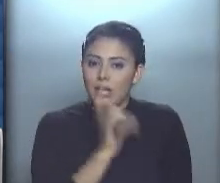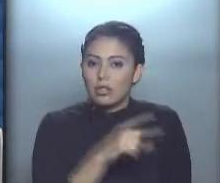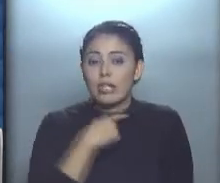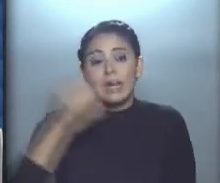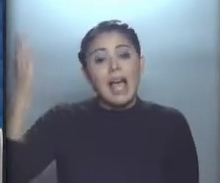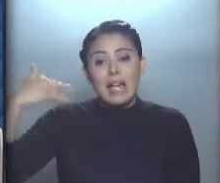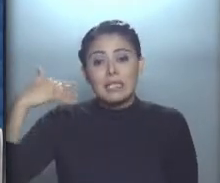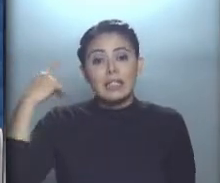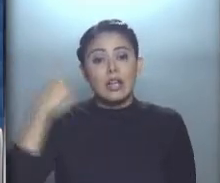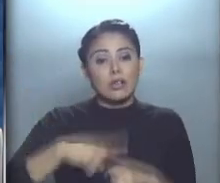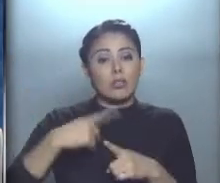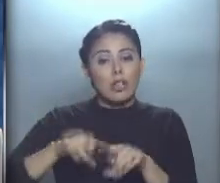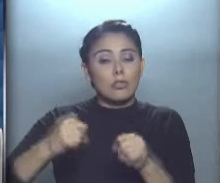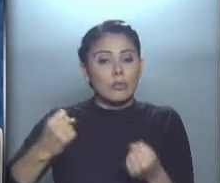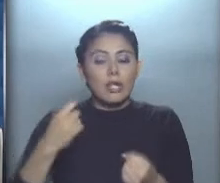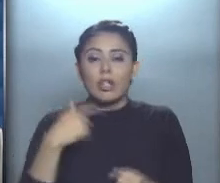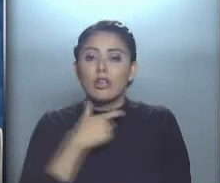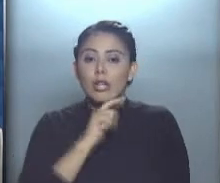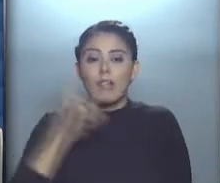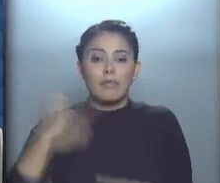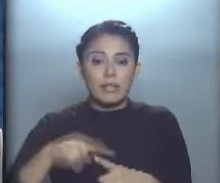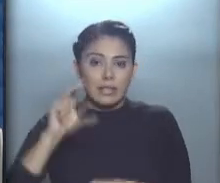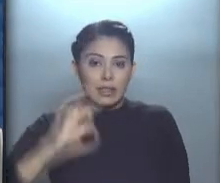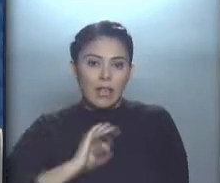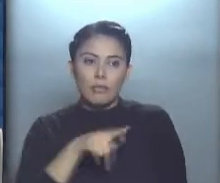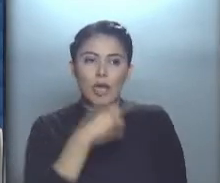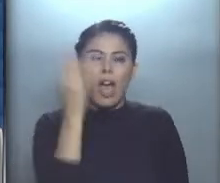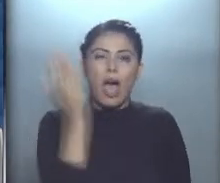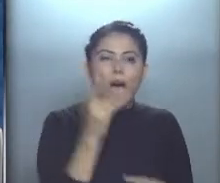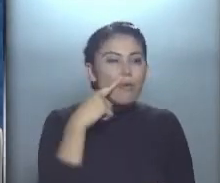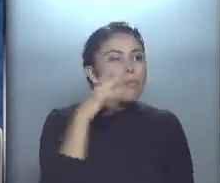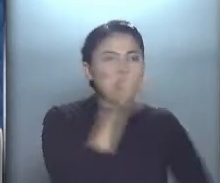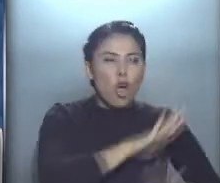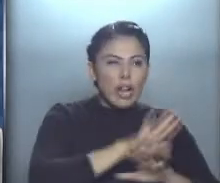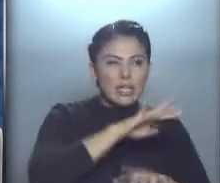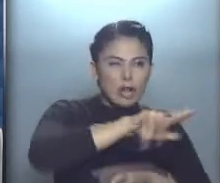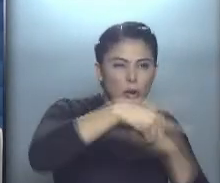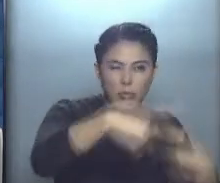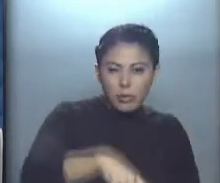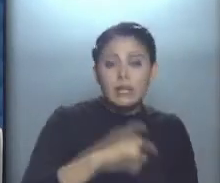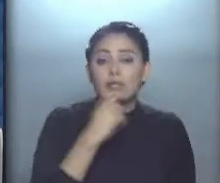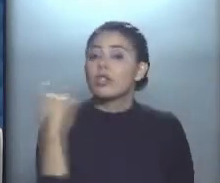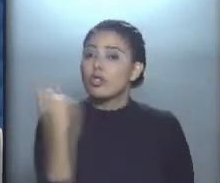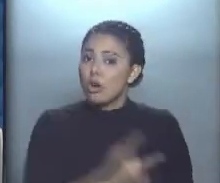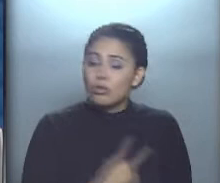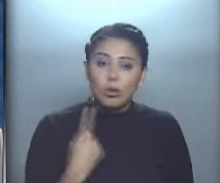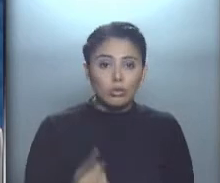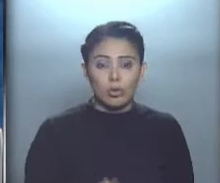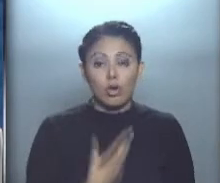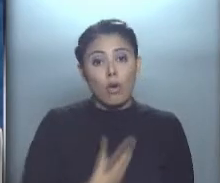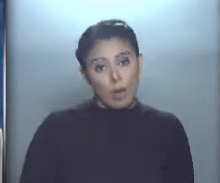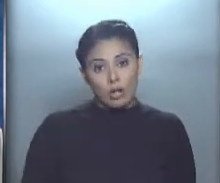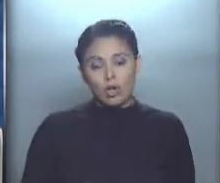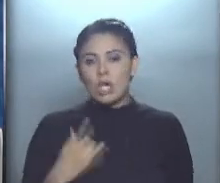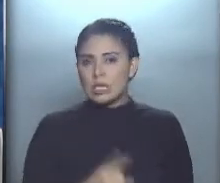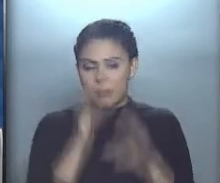el día de ayer no pudiese conmemorar 30 años de democracia. Entonces, si nosotros todo el tiempo vamos a